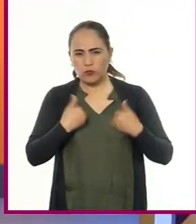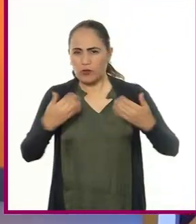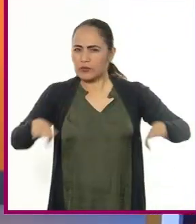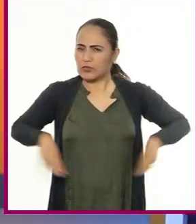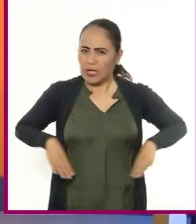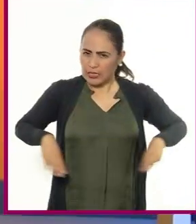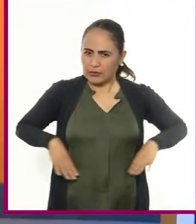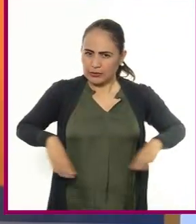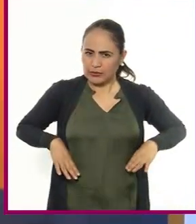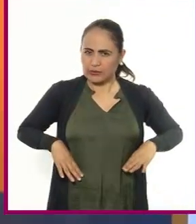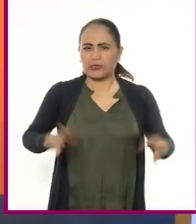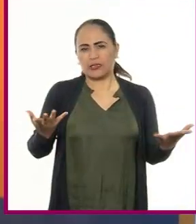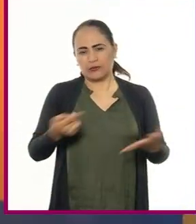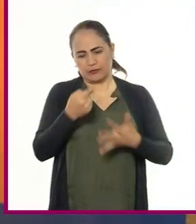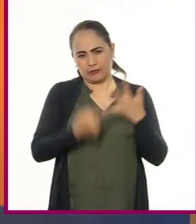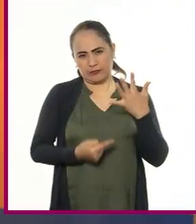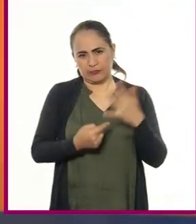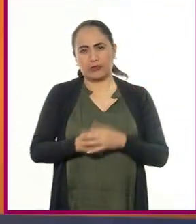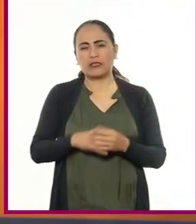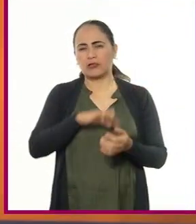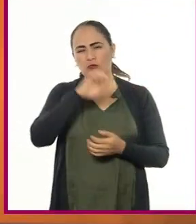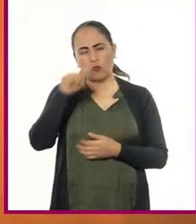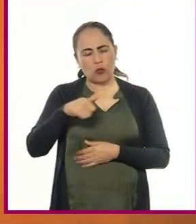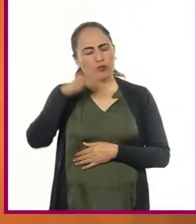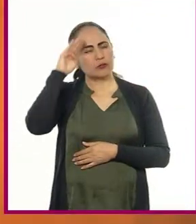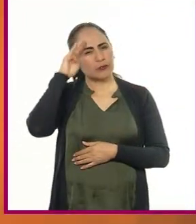adolescentes y reflexionar sobre el mismo.